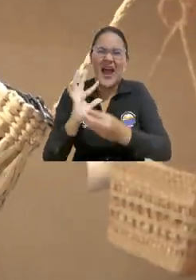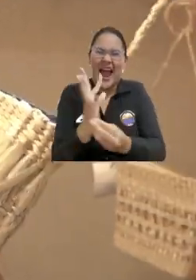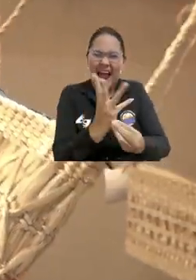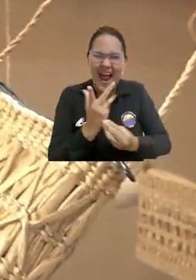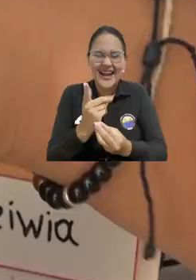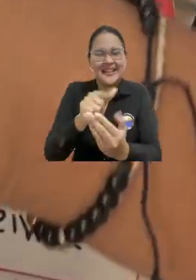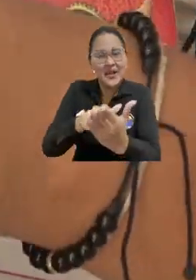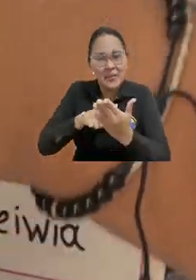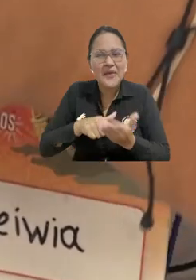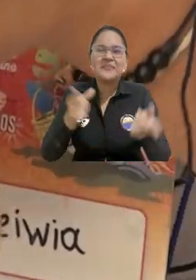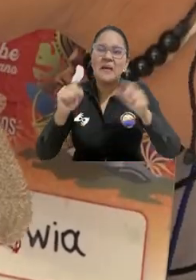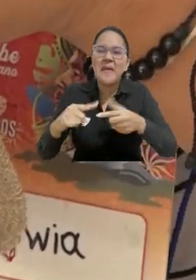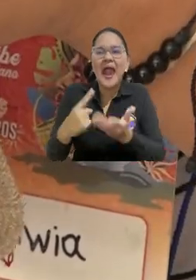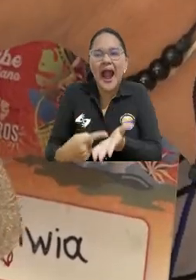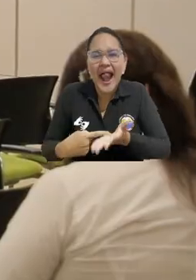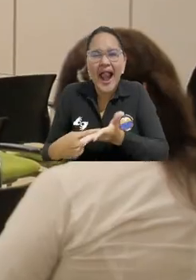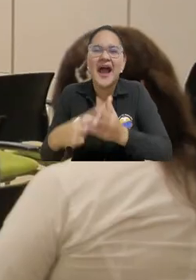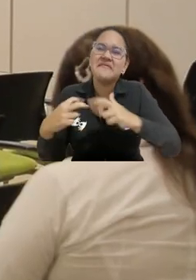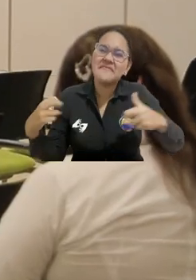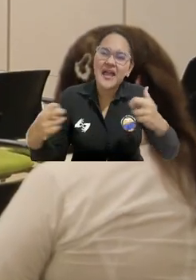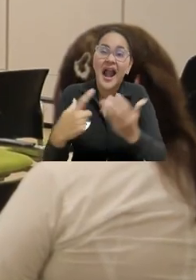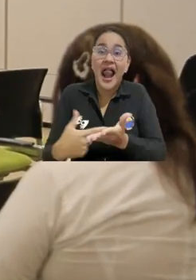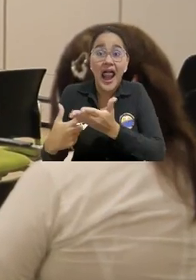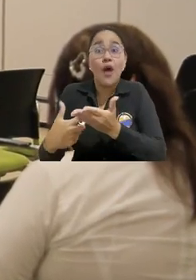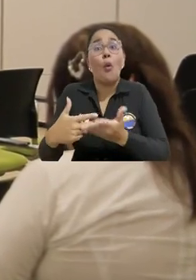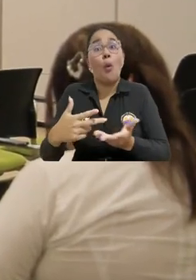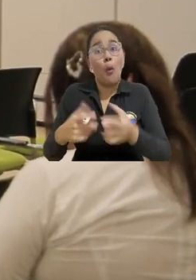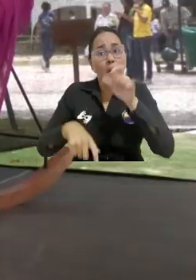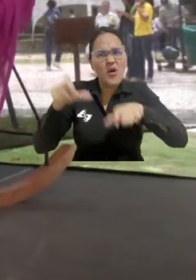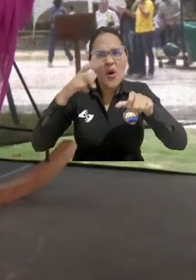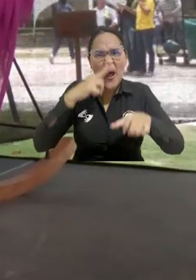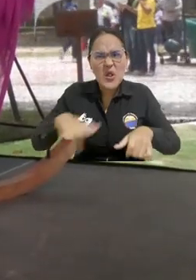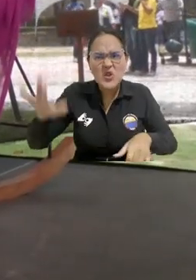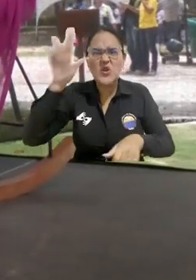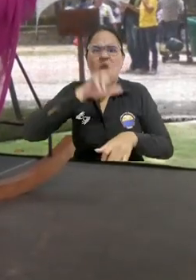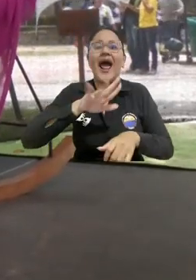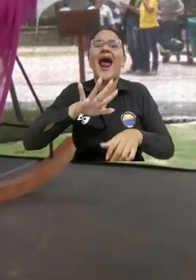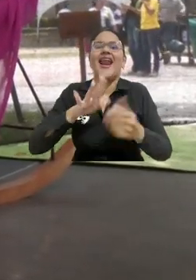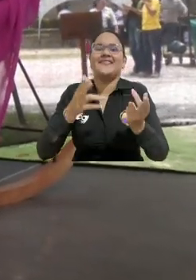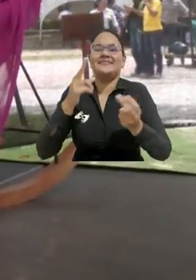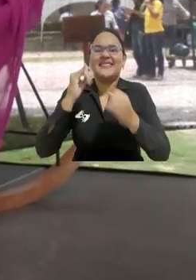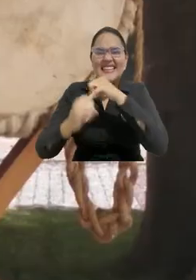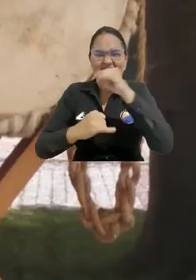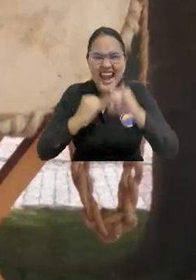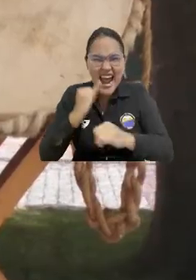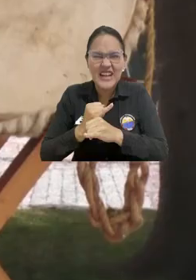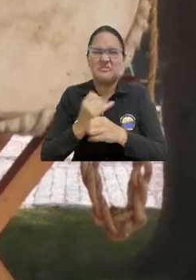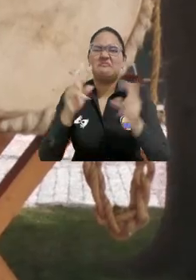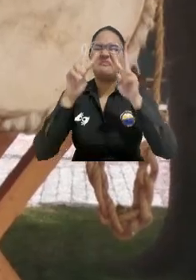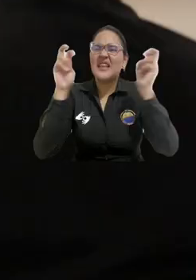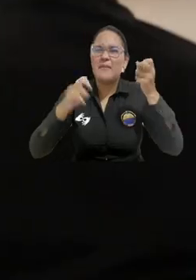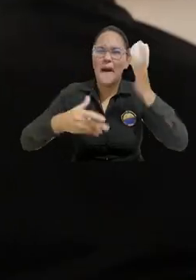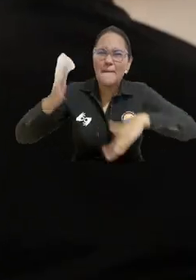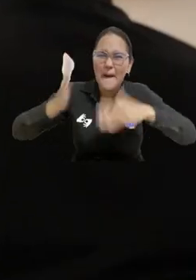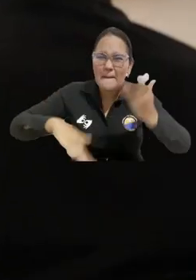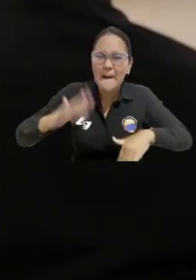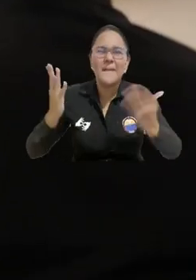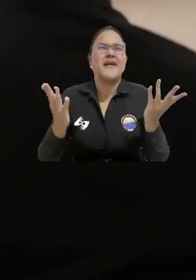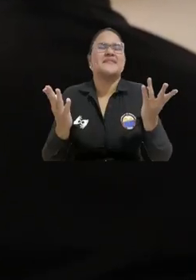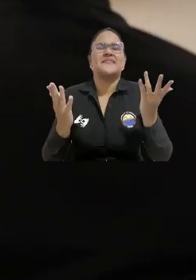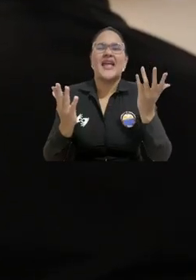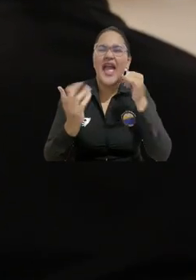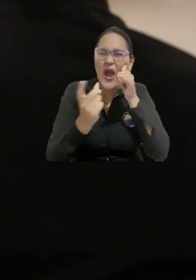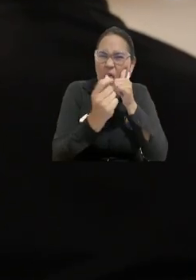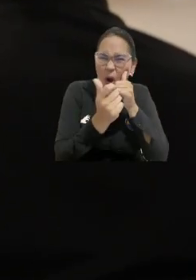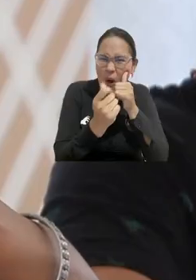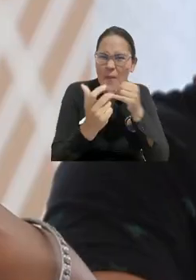y transcurrió entre talleres y conversatorios con invitados nacionales e internacionales sobre la tambora samaria, economía solidaria